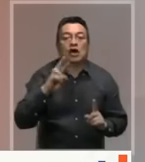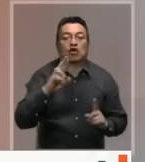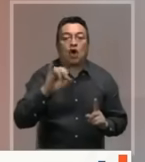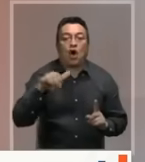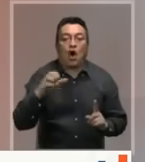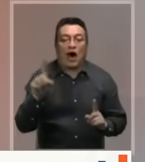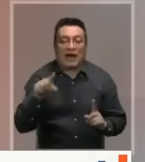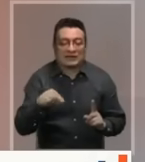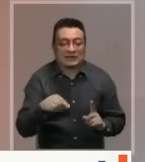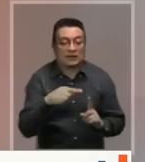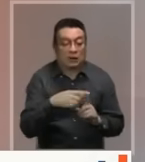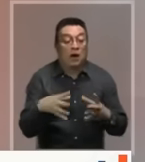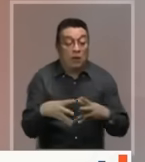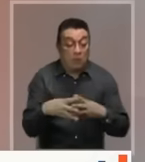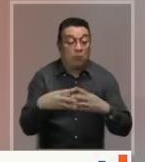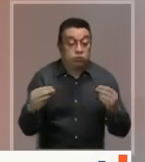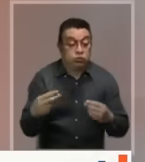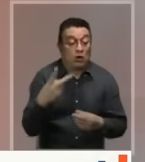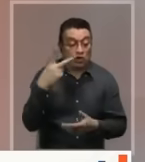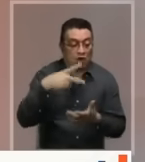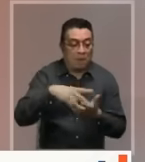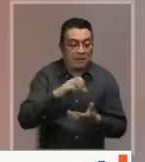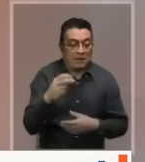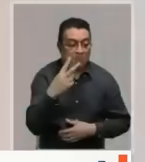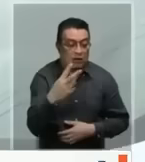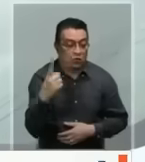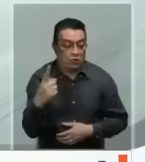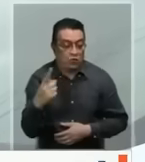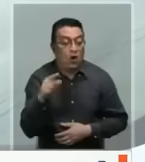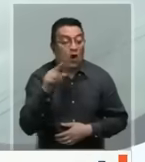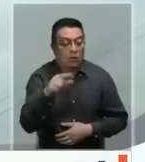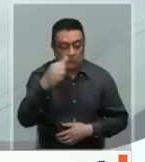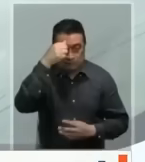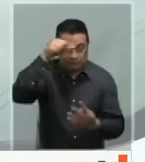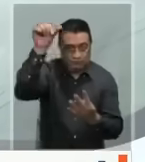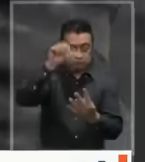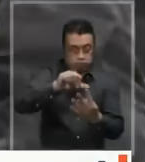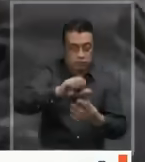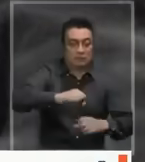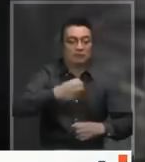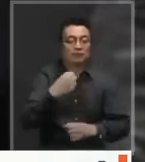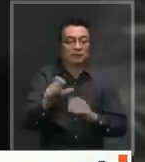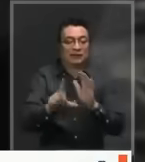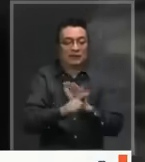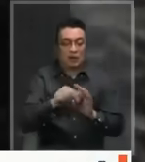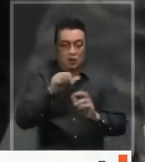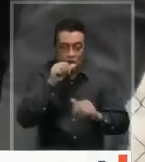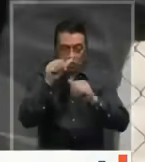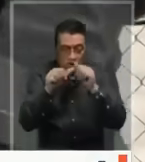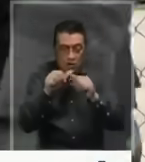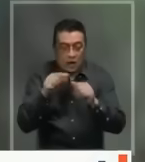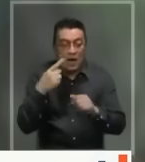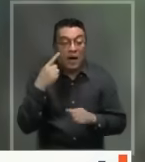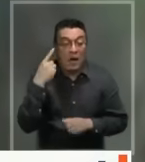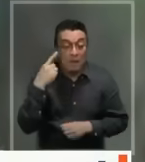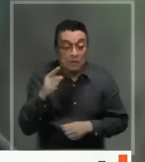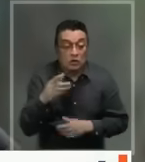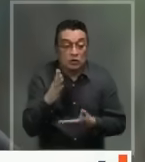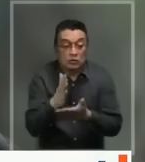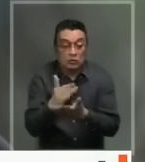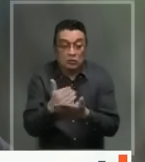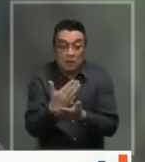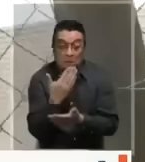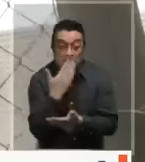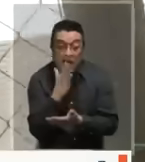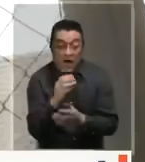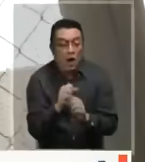encontraba prófugo de la justicia desde 2021 tras haber sido condenado por tráfico ilícito de drogas, pero su organizado modus operandi